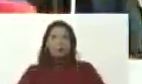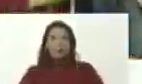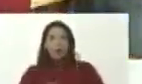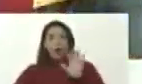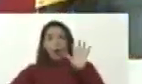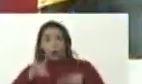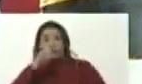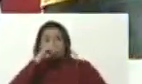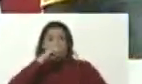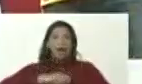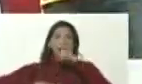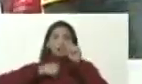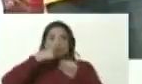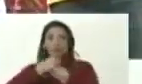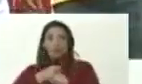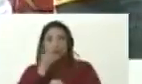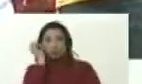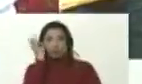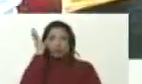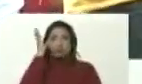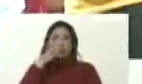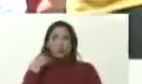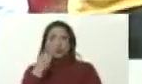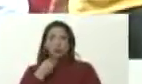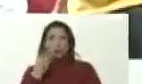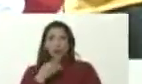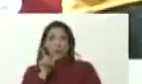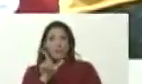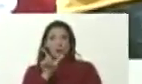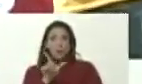11 años de la creación de la juventud del Partido Socialista Unido de Venezuela.